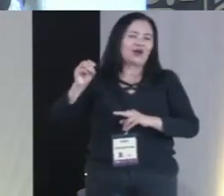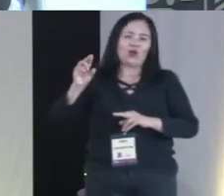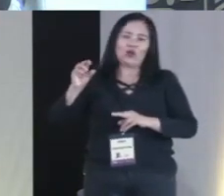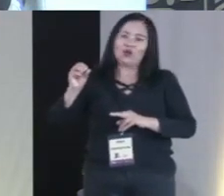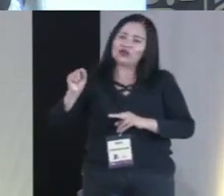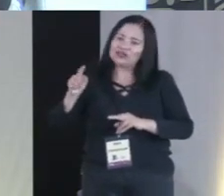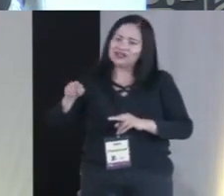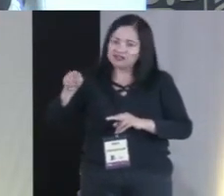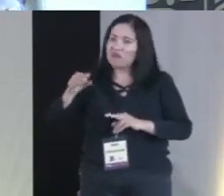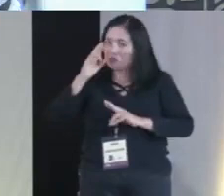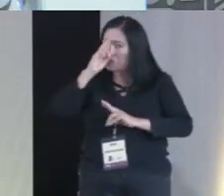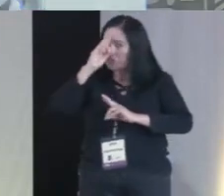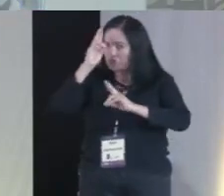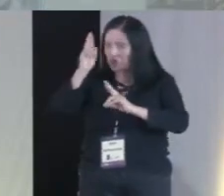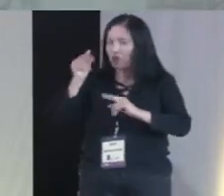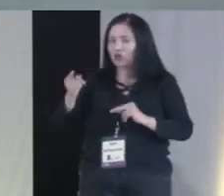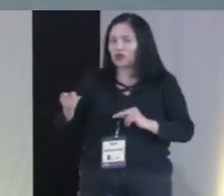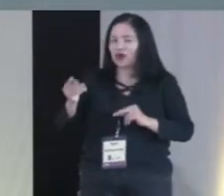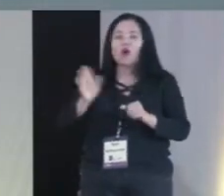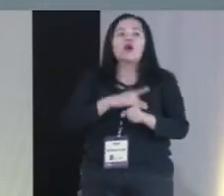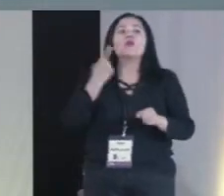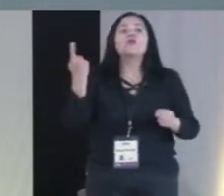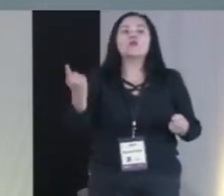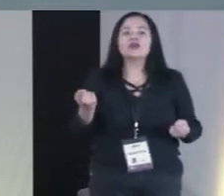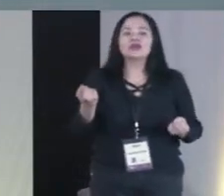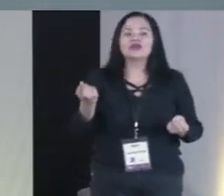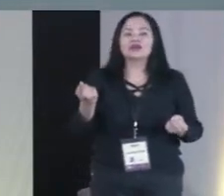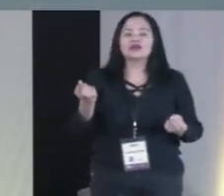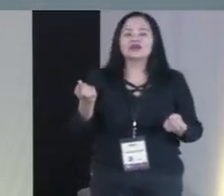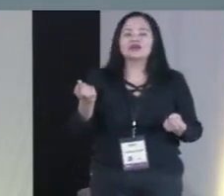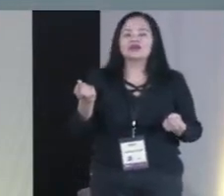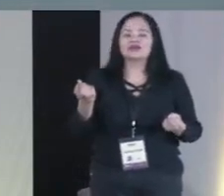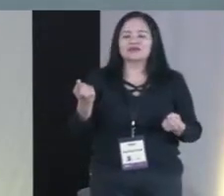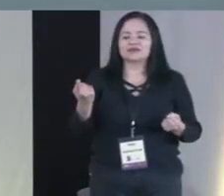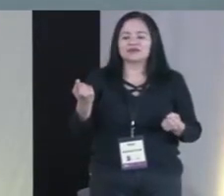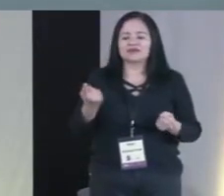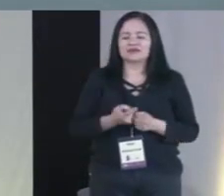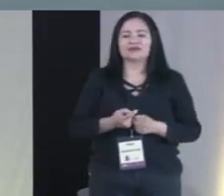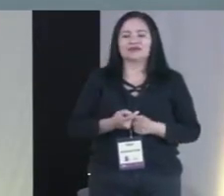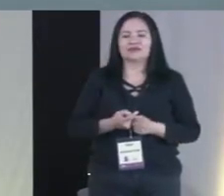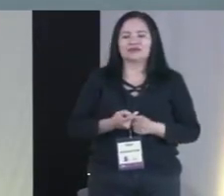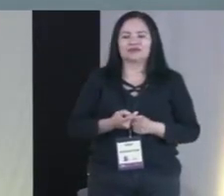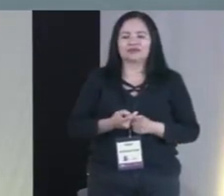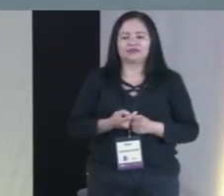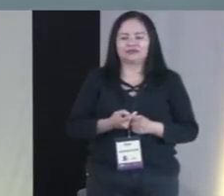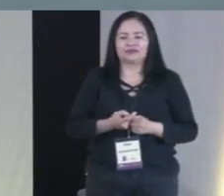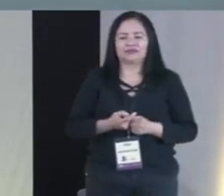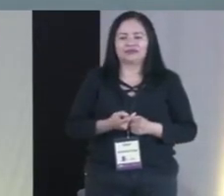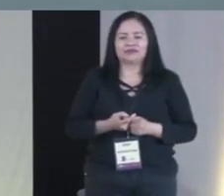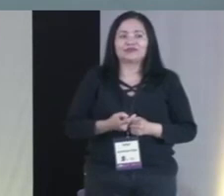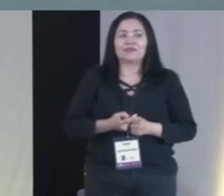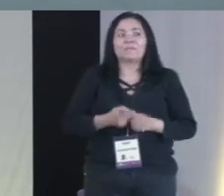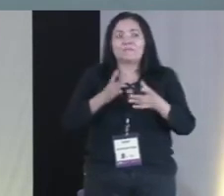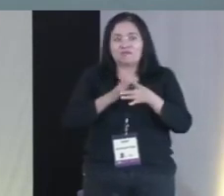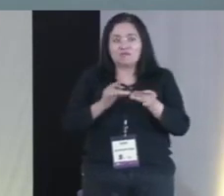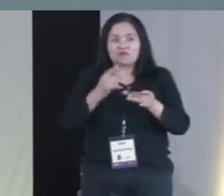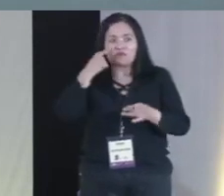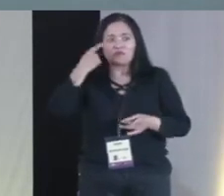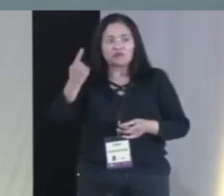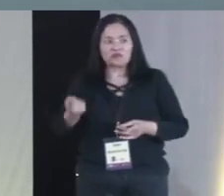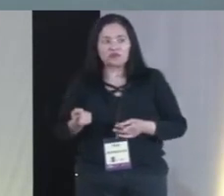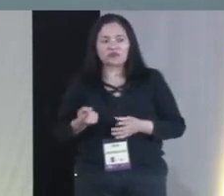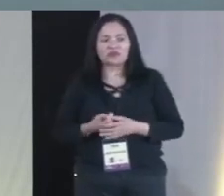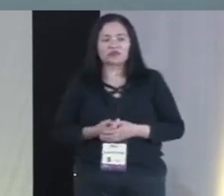Cortés, porque al final de cuentas revisas toda la historia de Cortés y bueno, te das cuenta de que era un